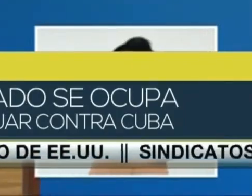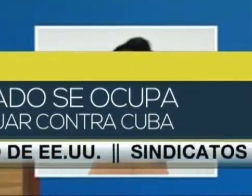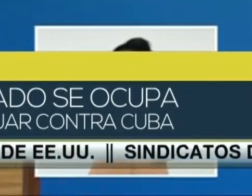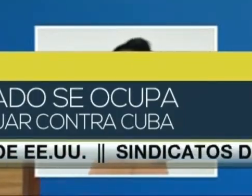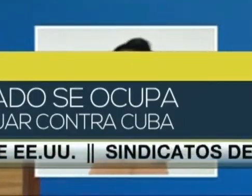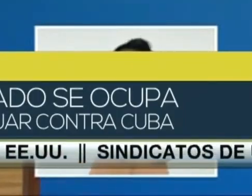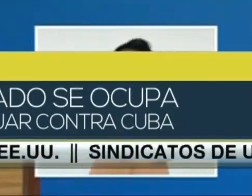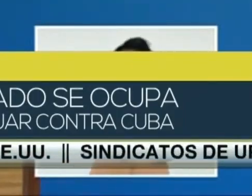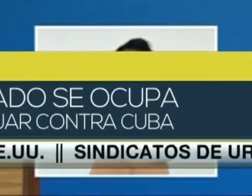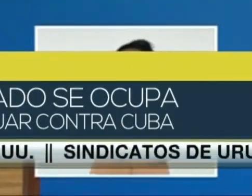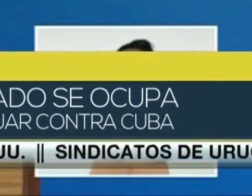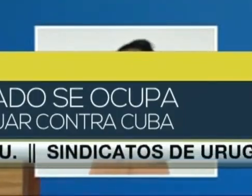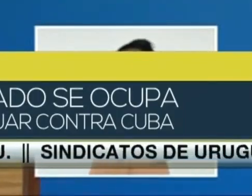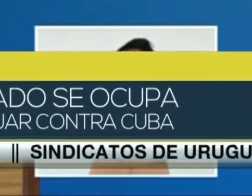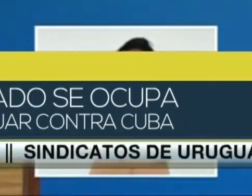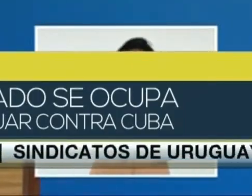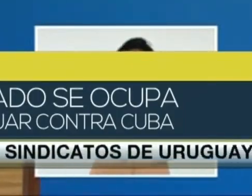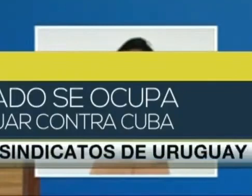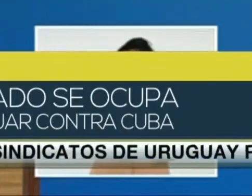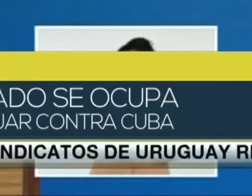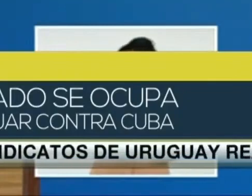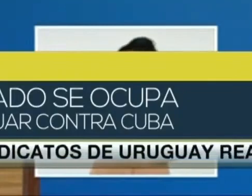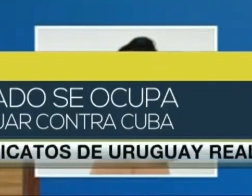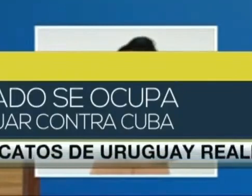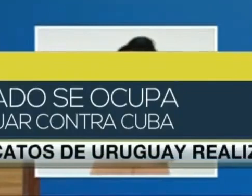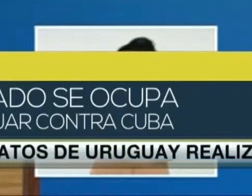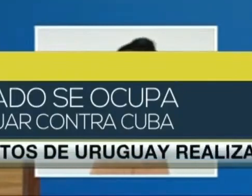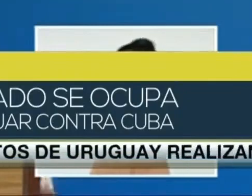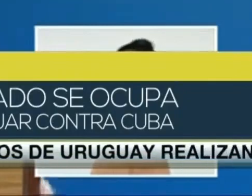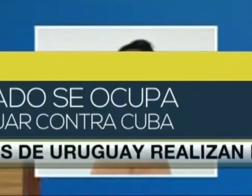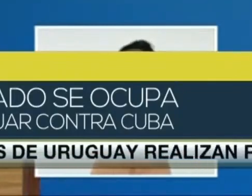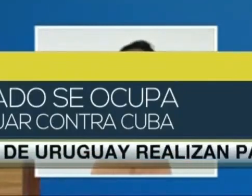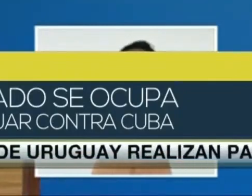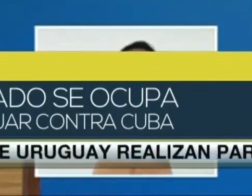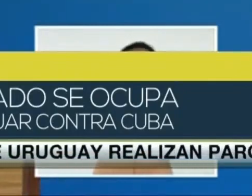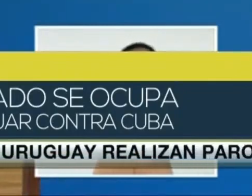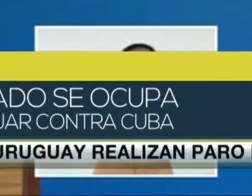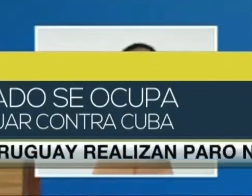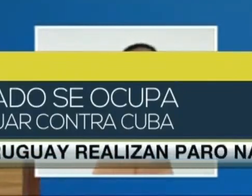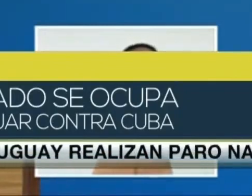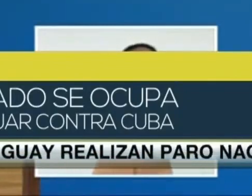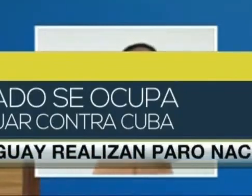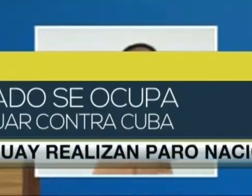economía de la campaña política